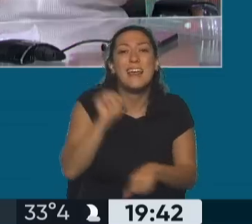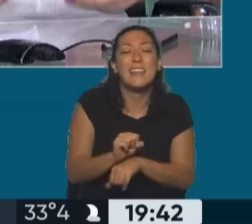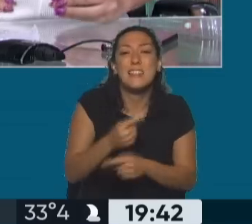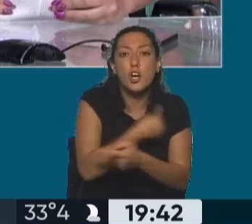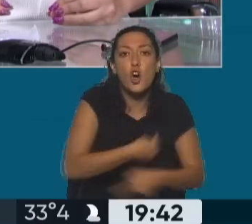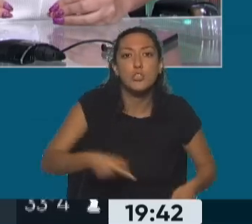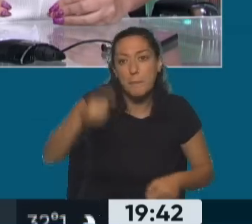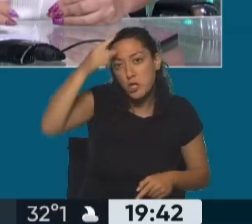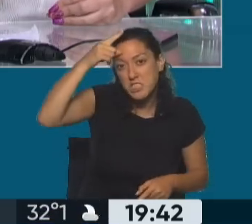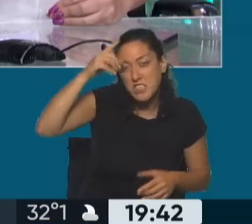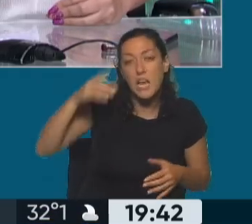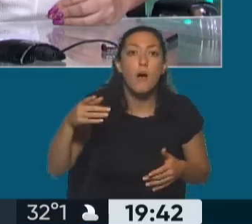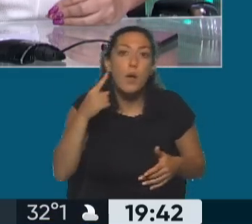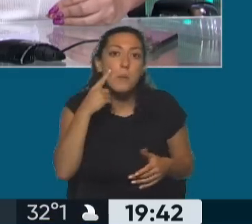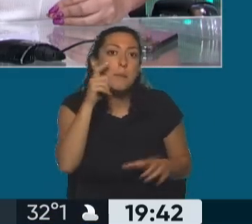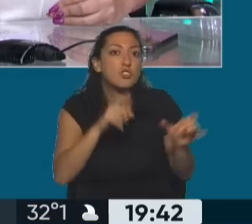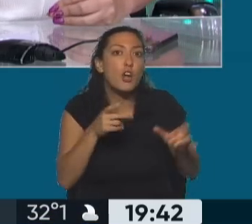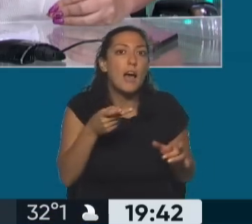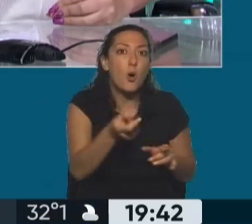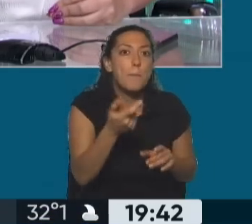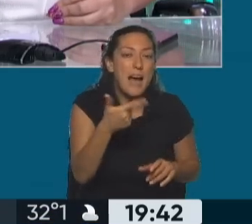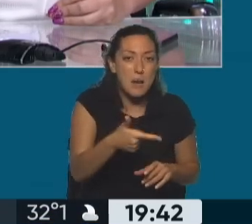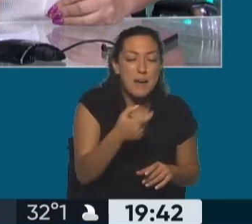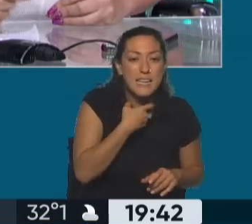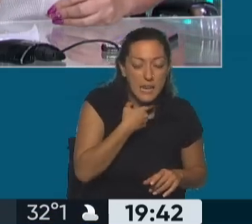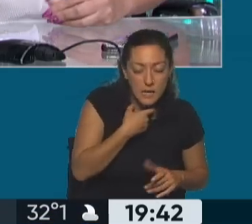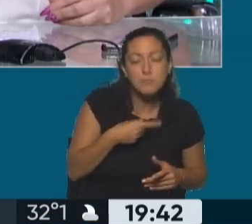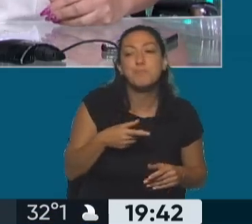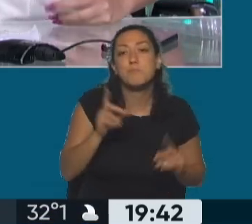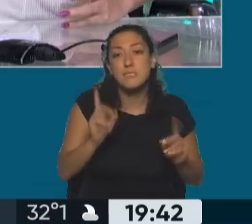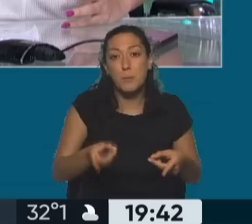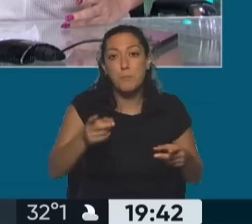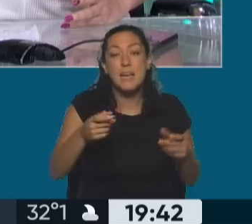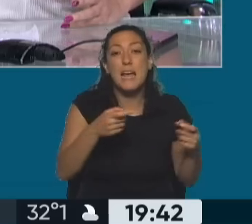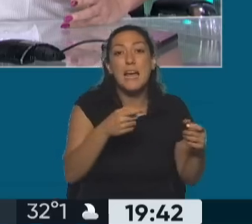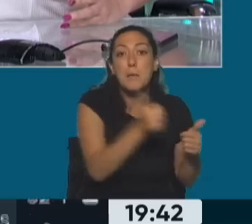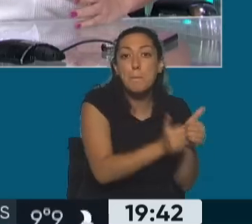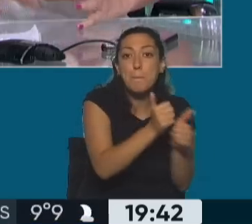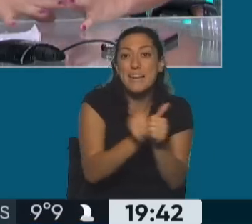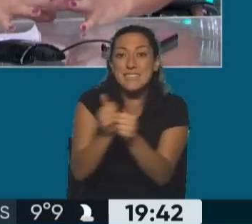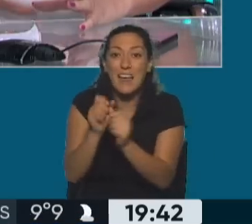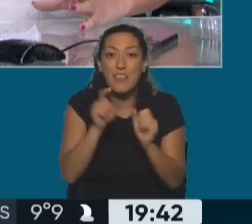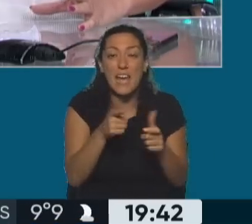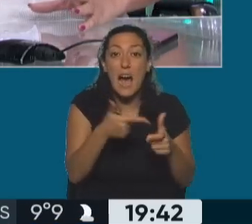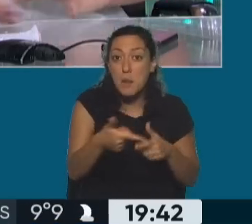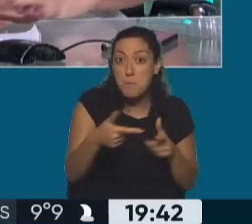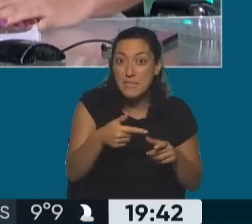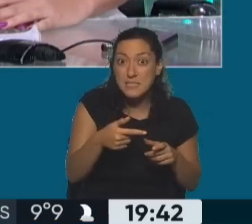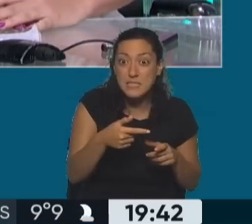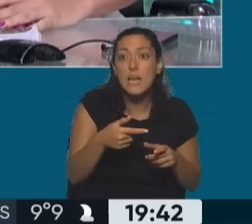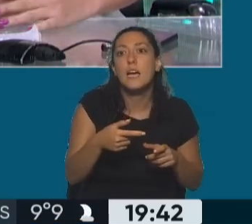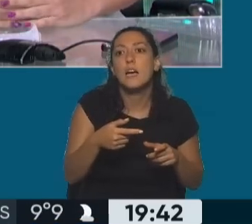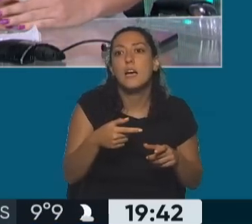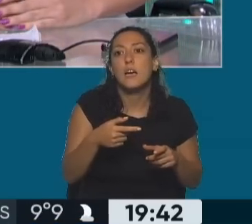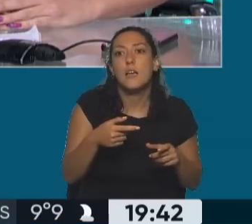que van a acceder a un arma e incluso llamó a investigar a la empresa, a empresas armamentísticas que le brindan